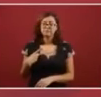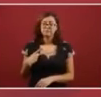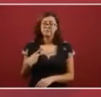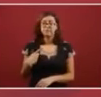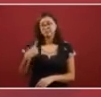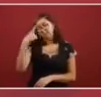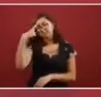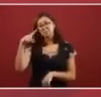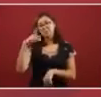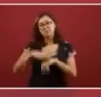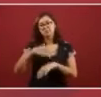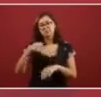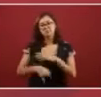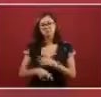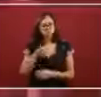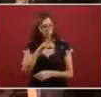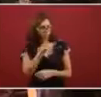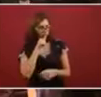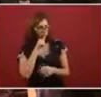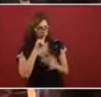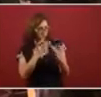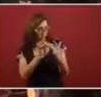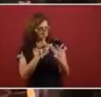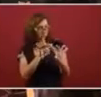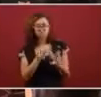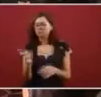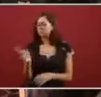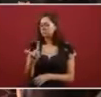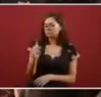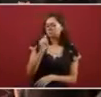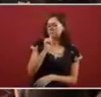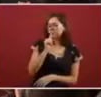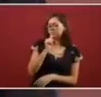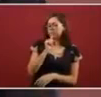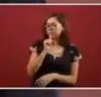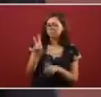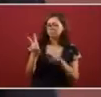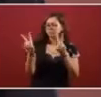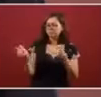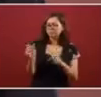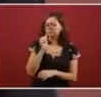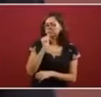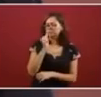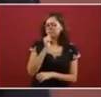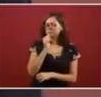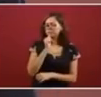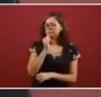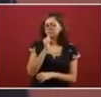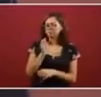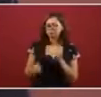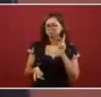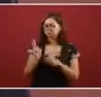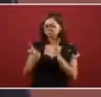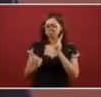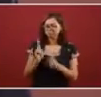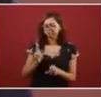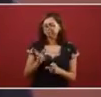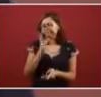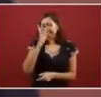conocer más. ¿Usted no ha hablado con el gobernador? No, no, sobre ese tema no. No hemos podido